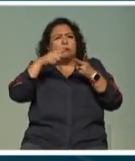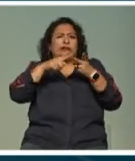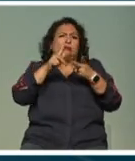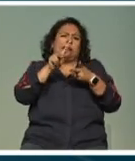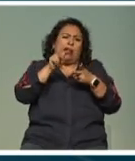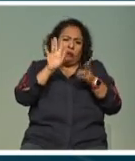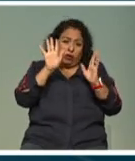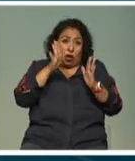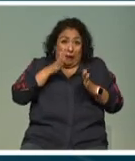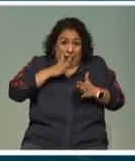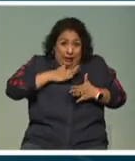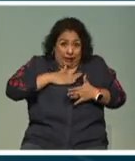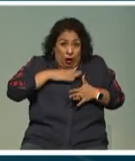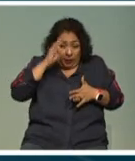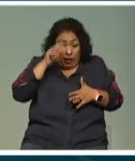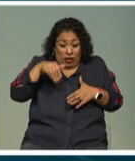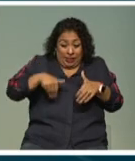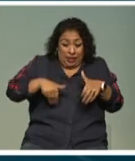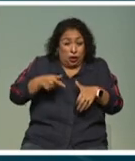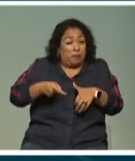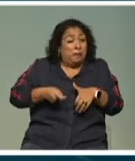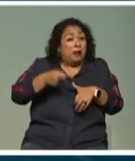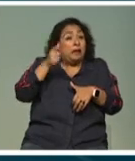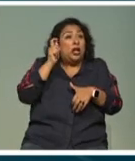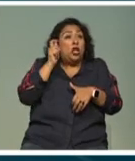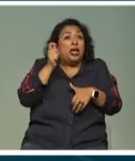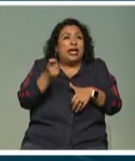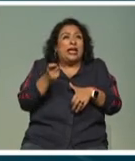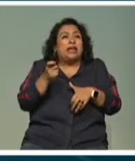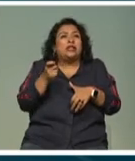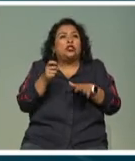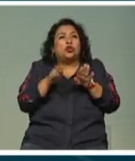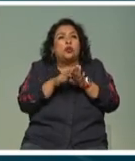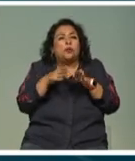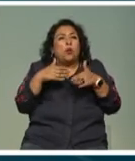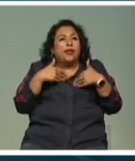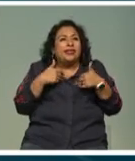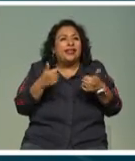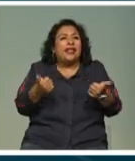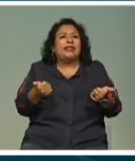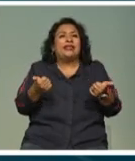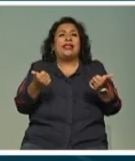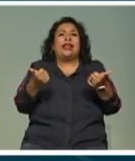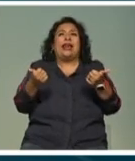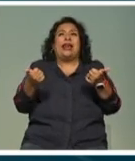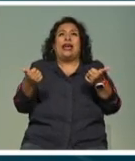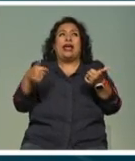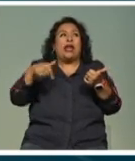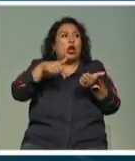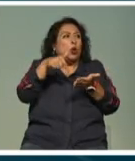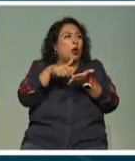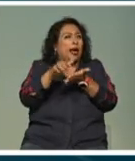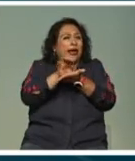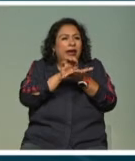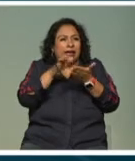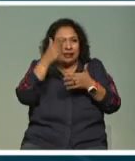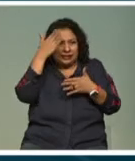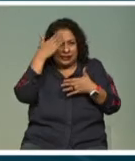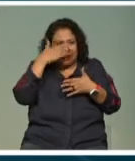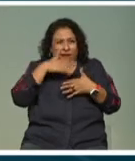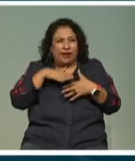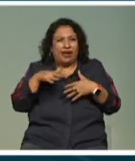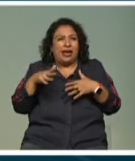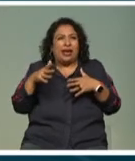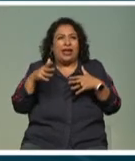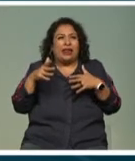Pero para mí el teatro te da primero que nada la mística del escenario. El saber que el